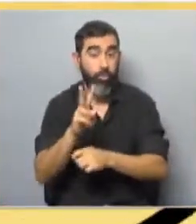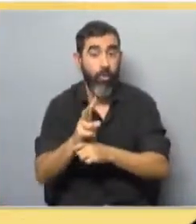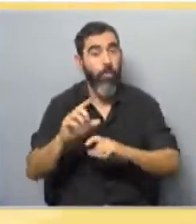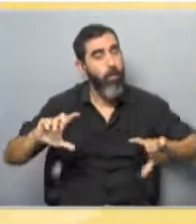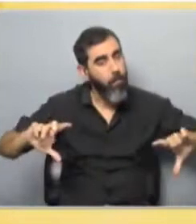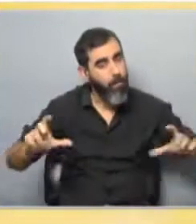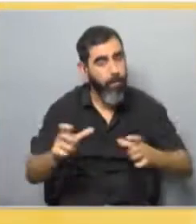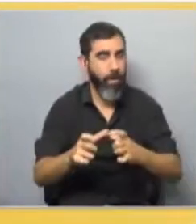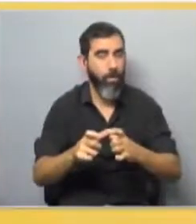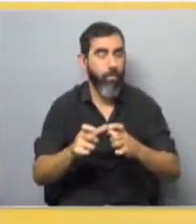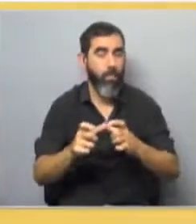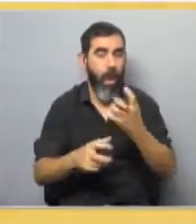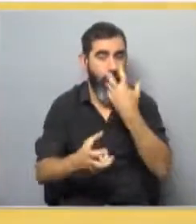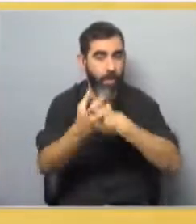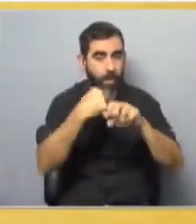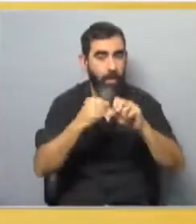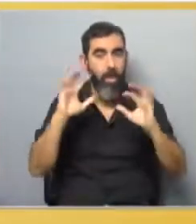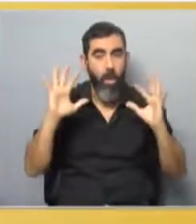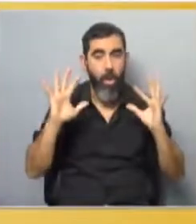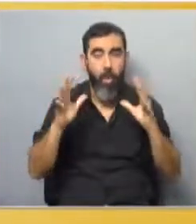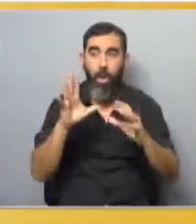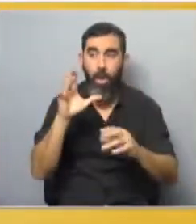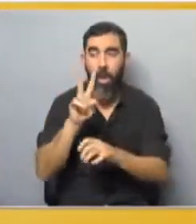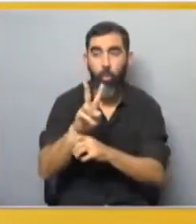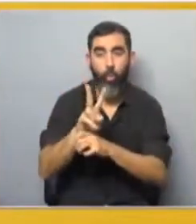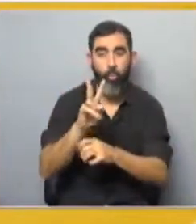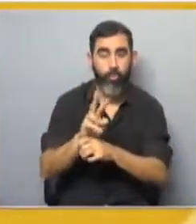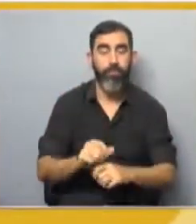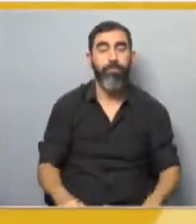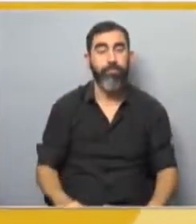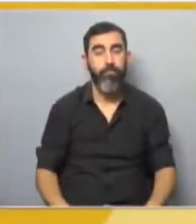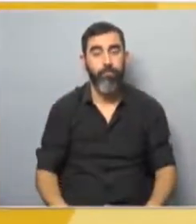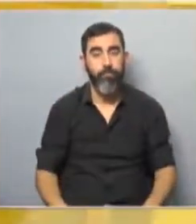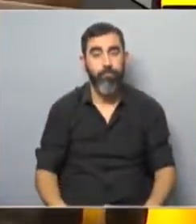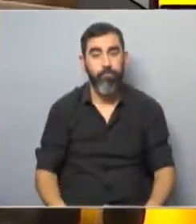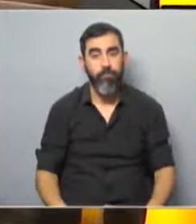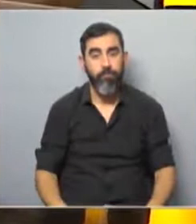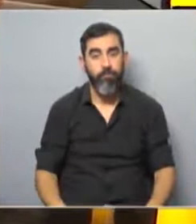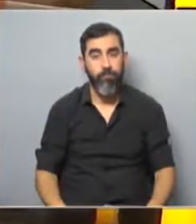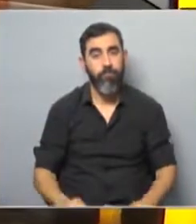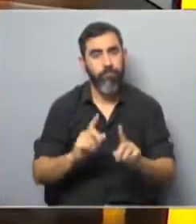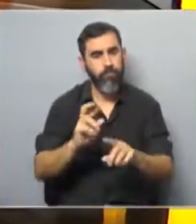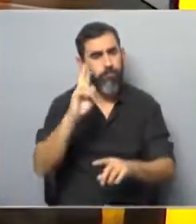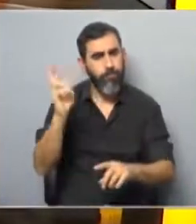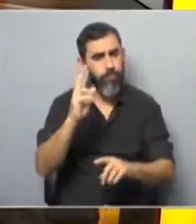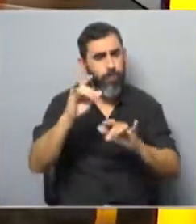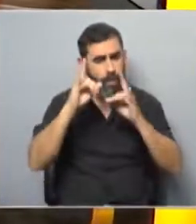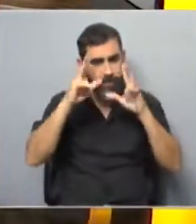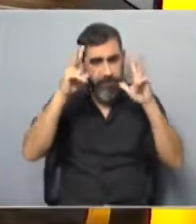reducir la población y que el bosque se mantenga. Claro, Si no... pero además llama la atención, Alejandro, que el ciervo